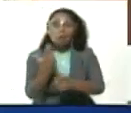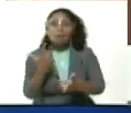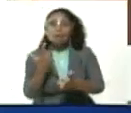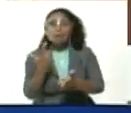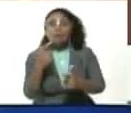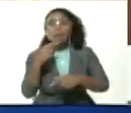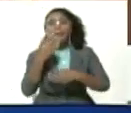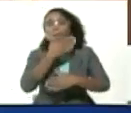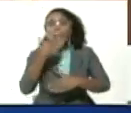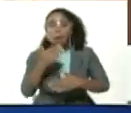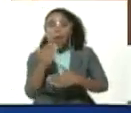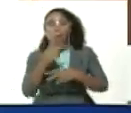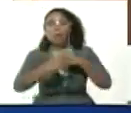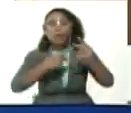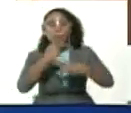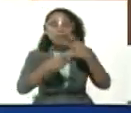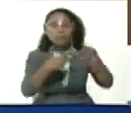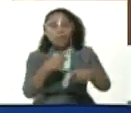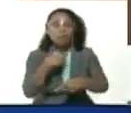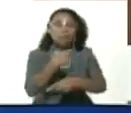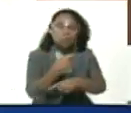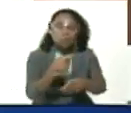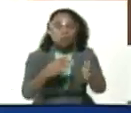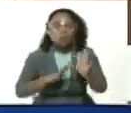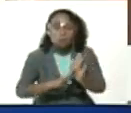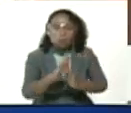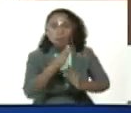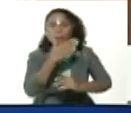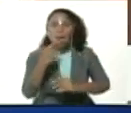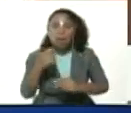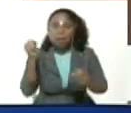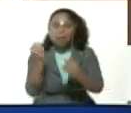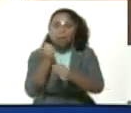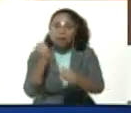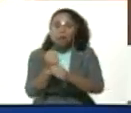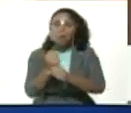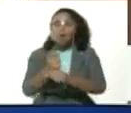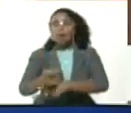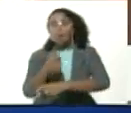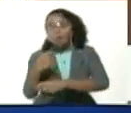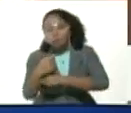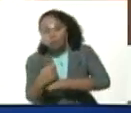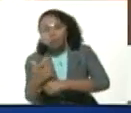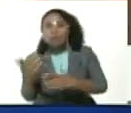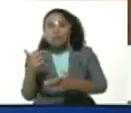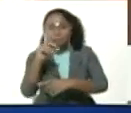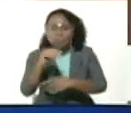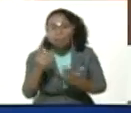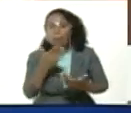capacidad productiva, mejoran el salario de sus trabajadores,